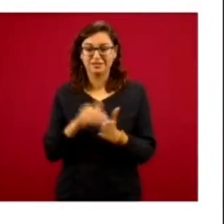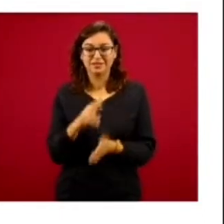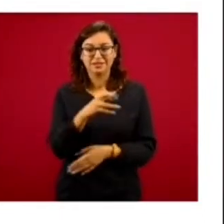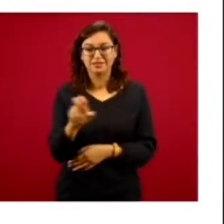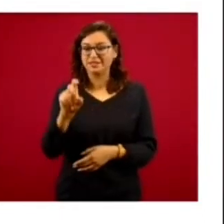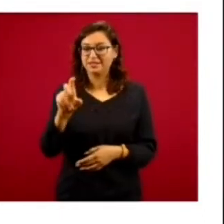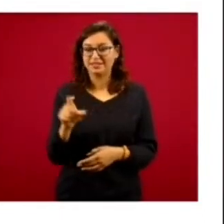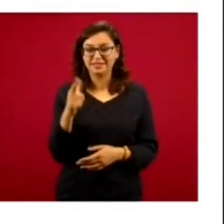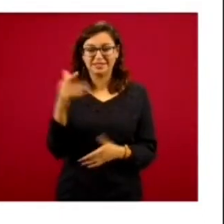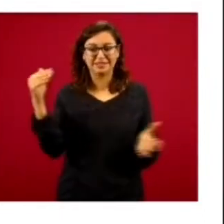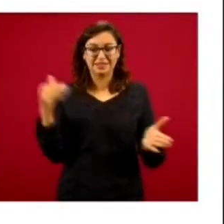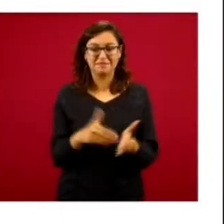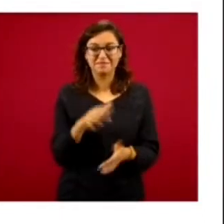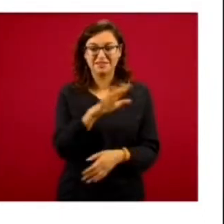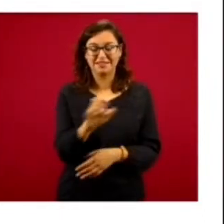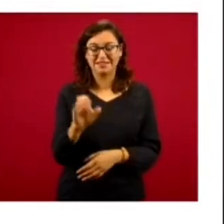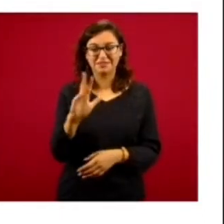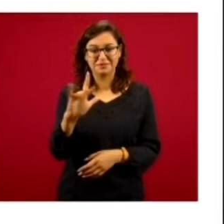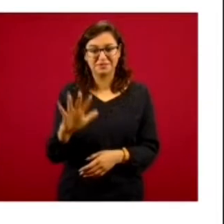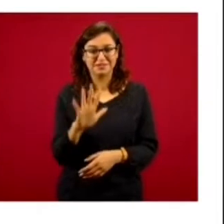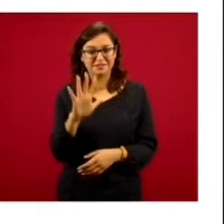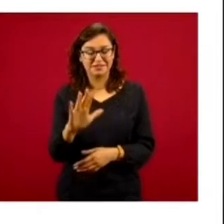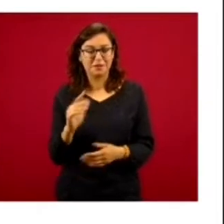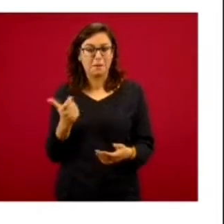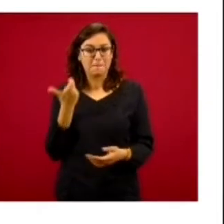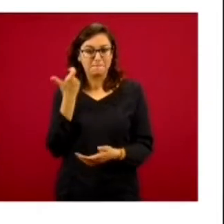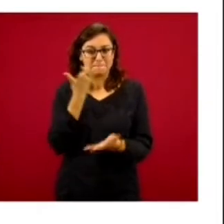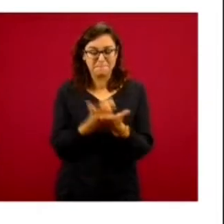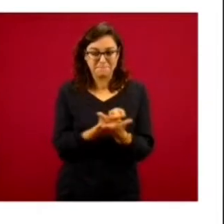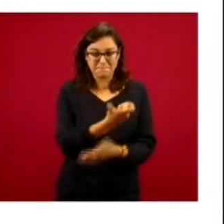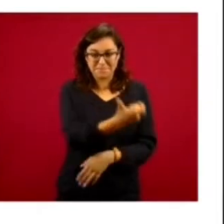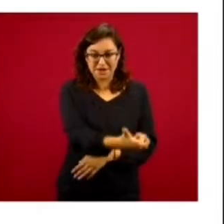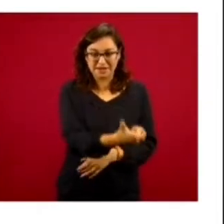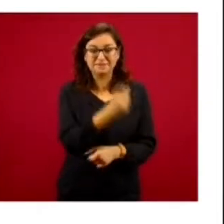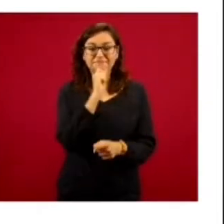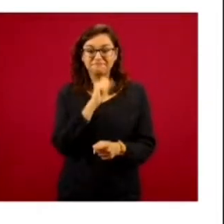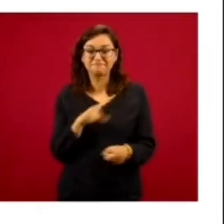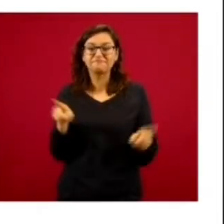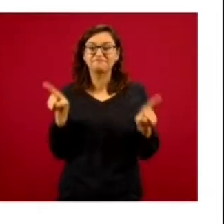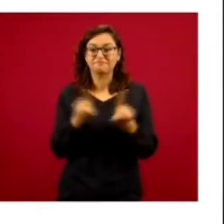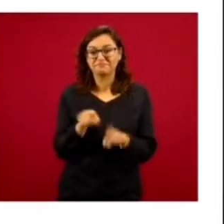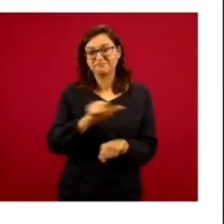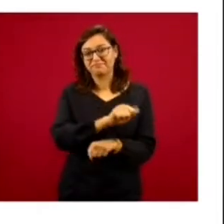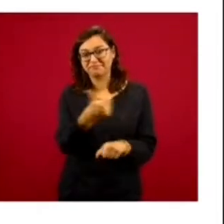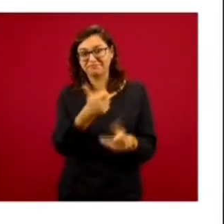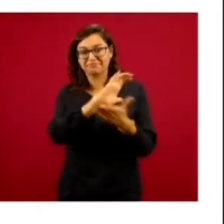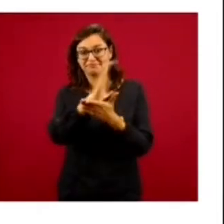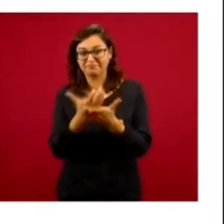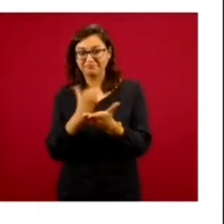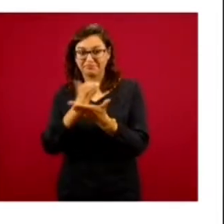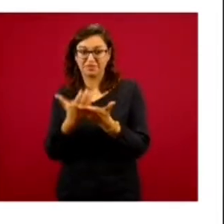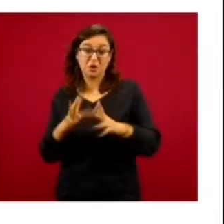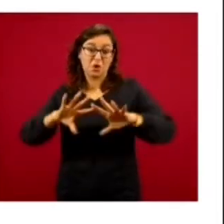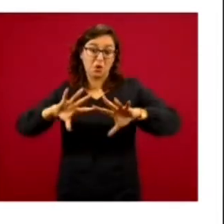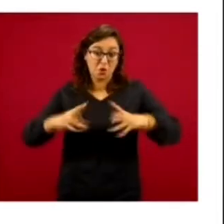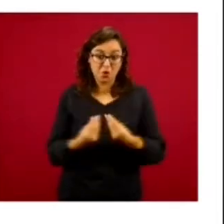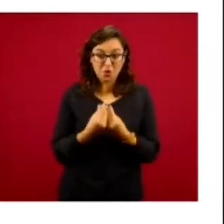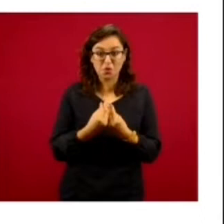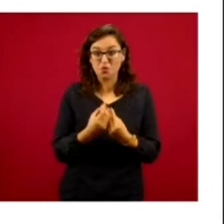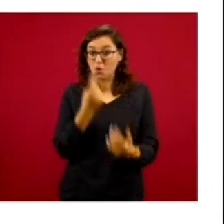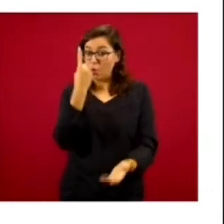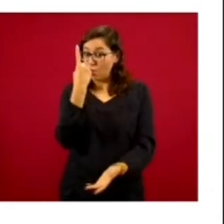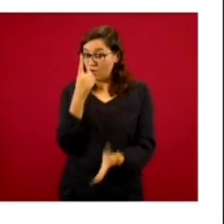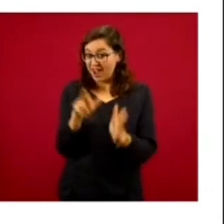74,537,000 pesos en términos cerrados, pero recibió otros contratos y que sumaron solo Letras